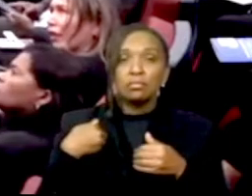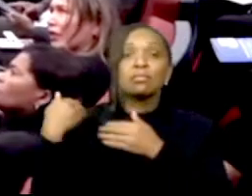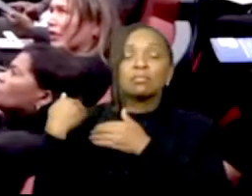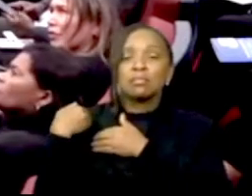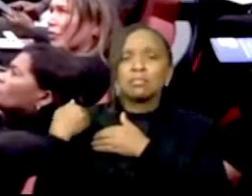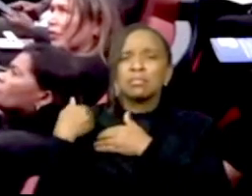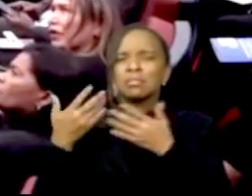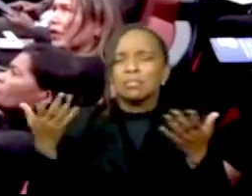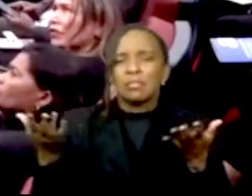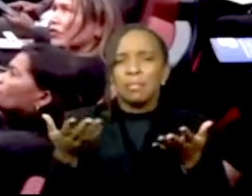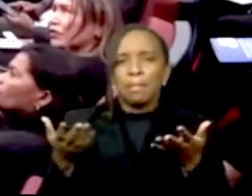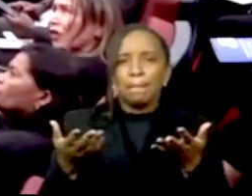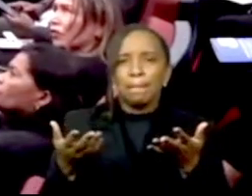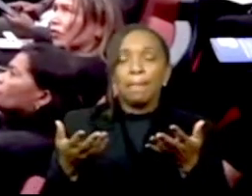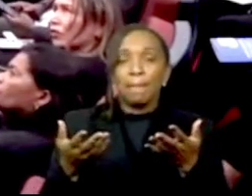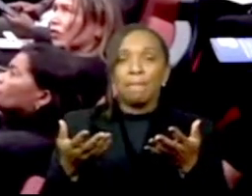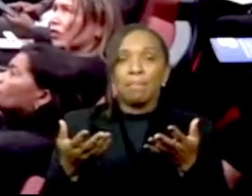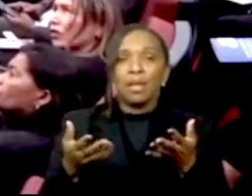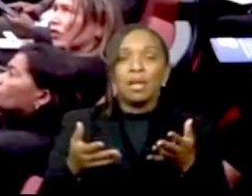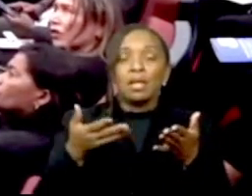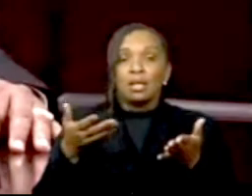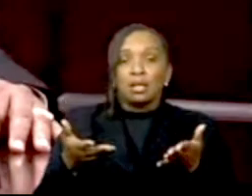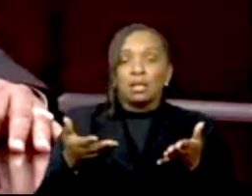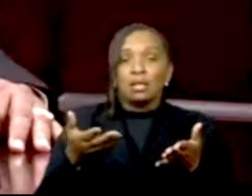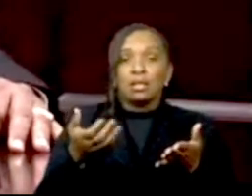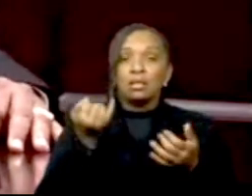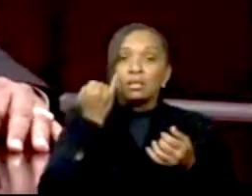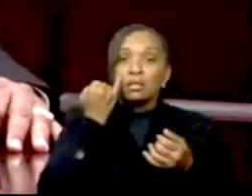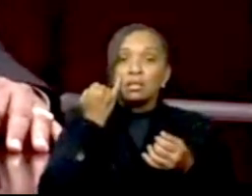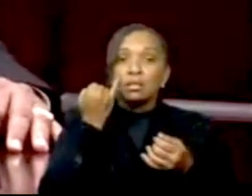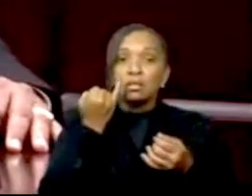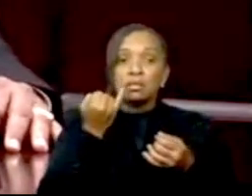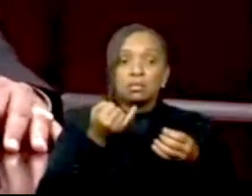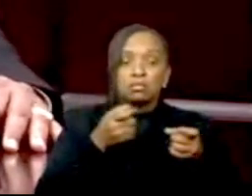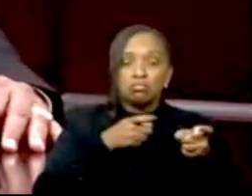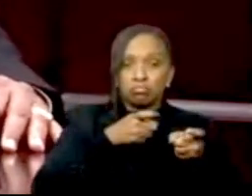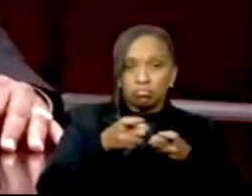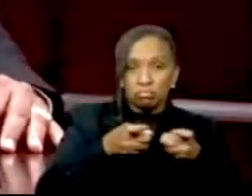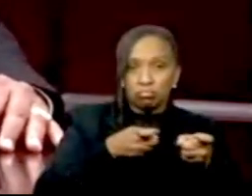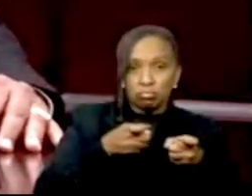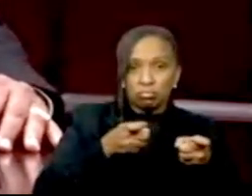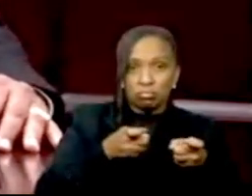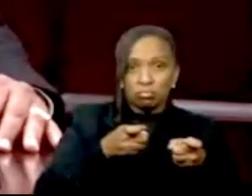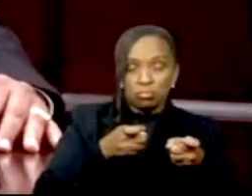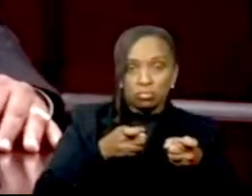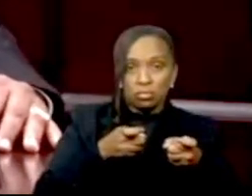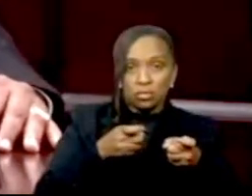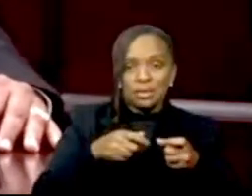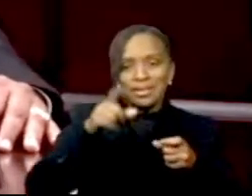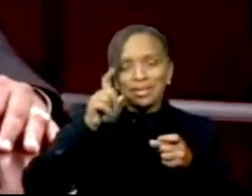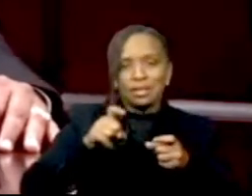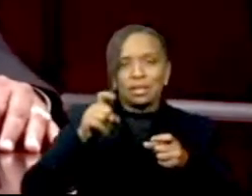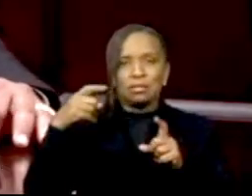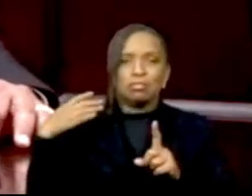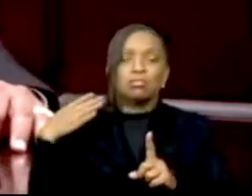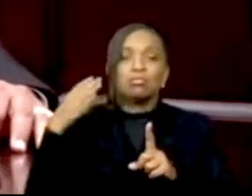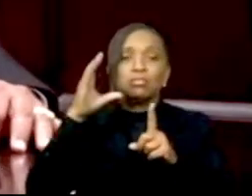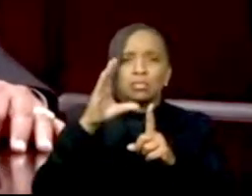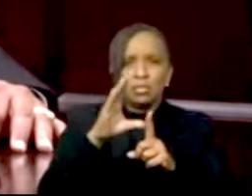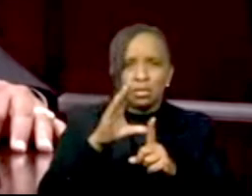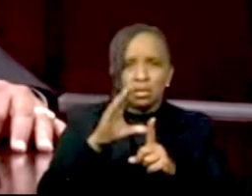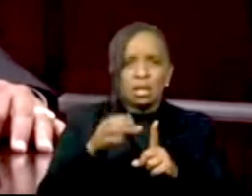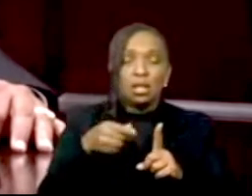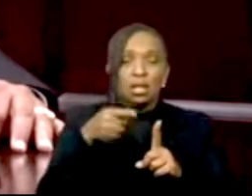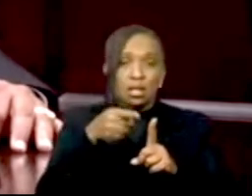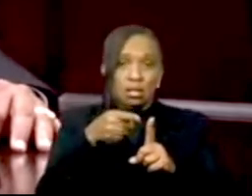administrativo como el tribunal contencioso administrativo, debe tener un defensor de la administración pública. Lo